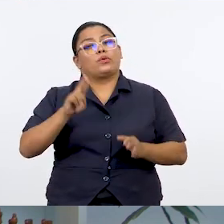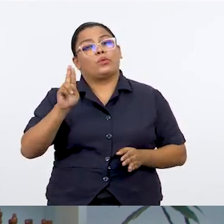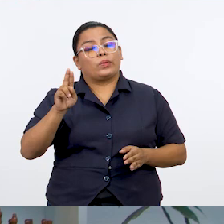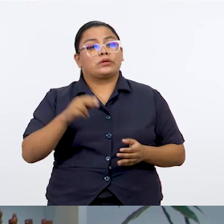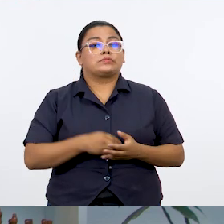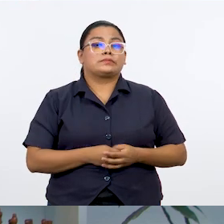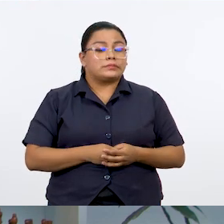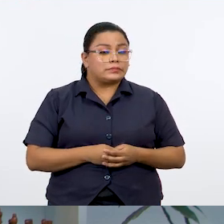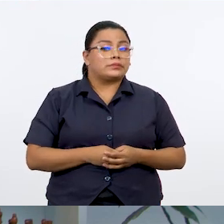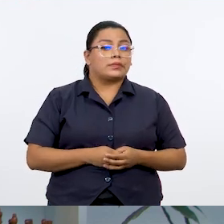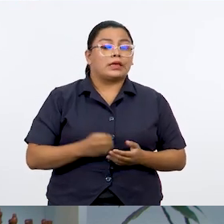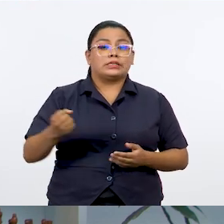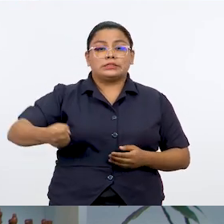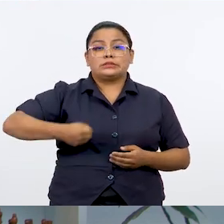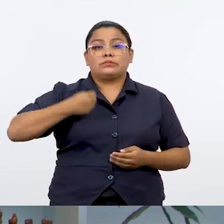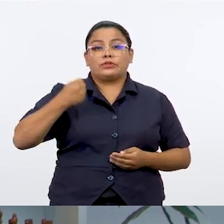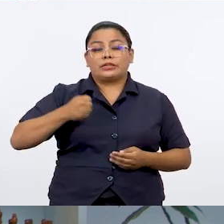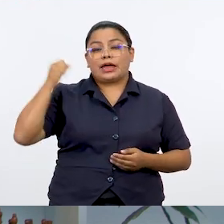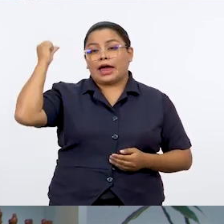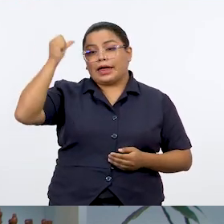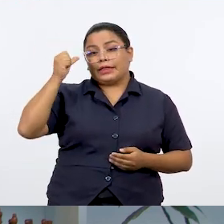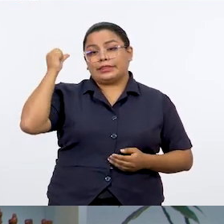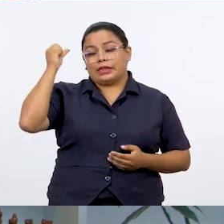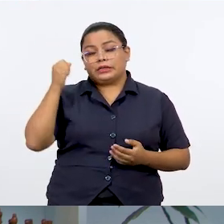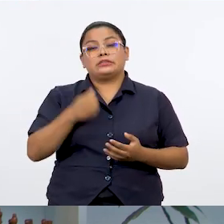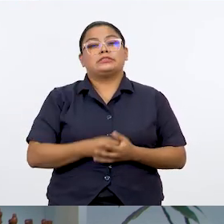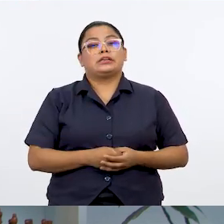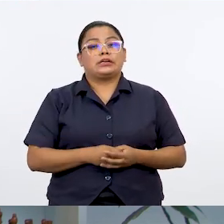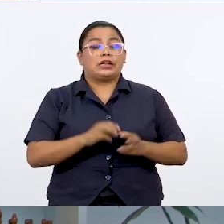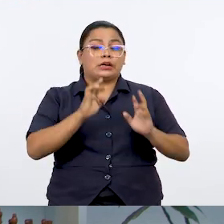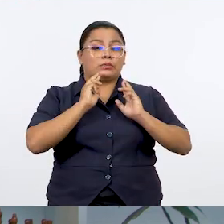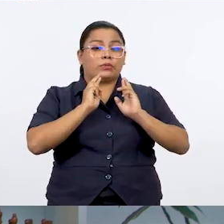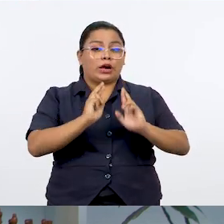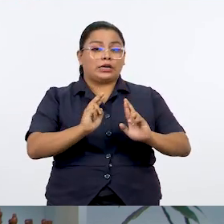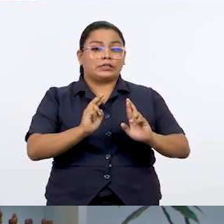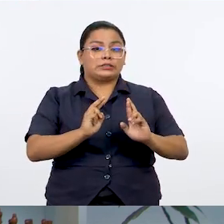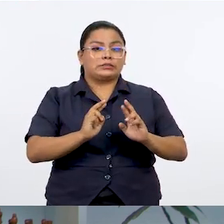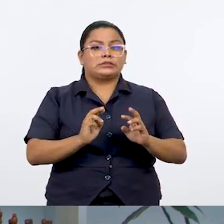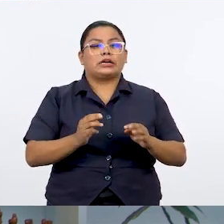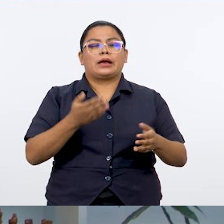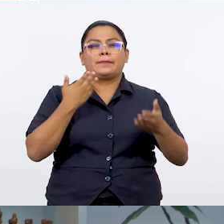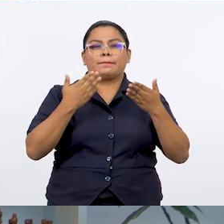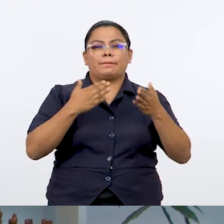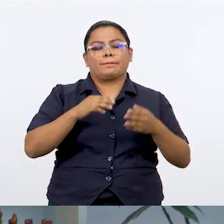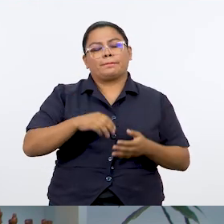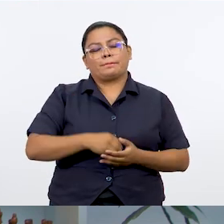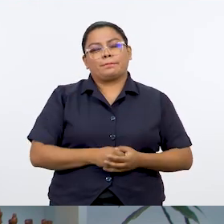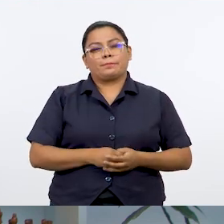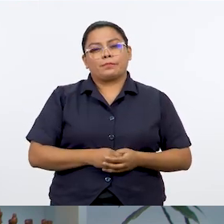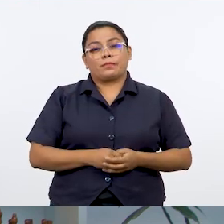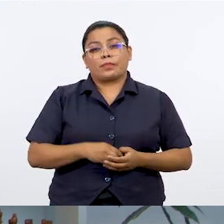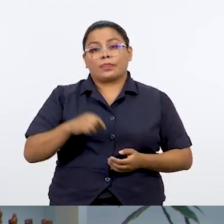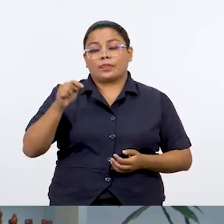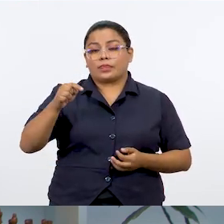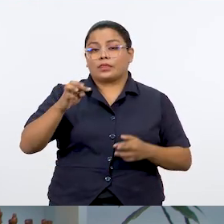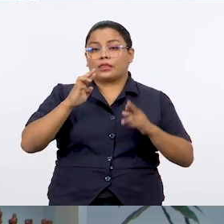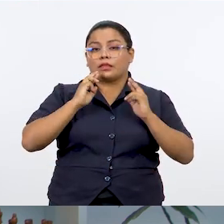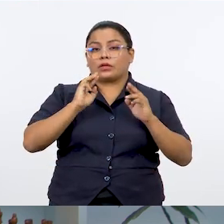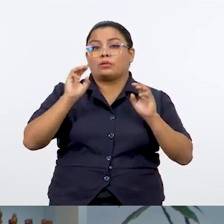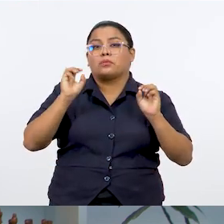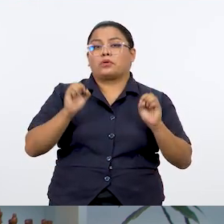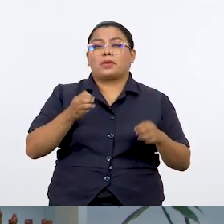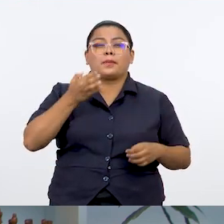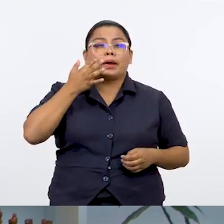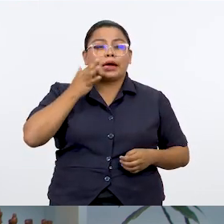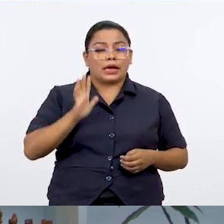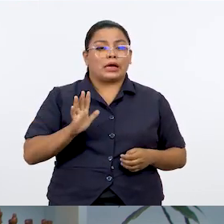eso que es importante la interpretación de este resultado. Como mencionamos anteriormente, este resultado puede